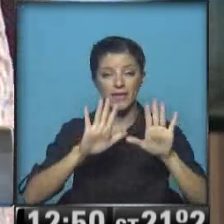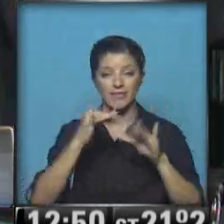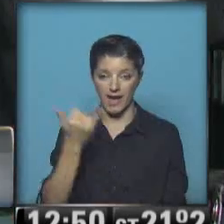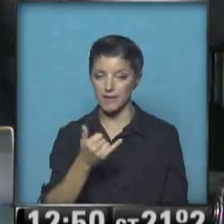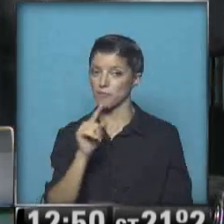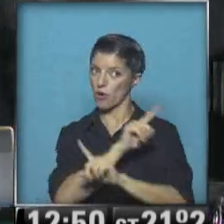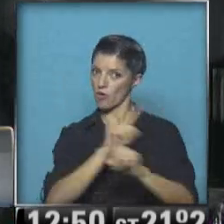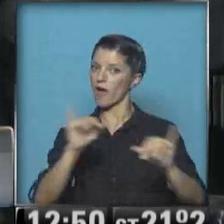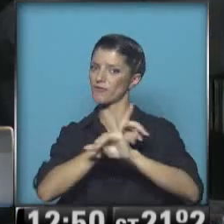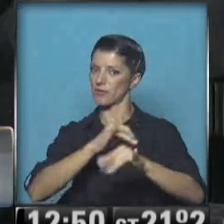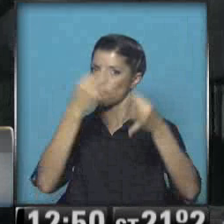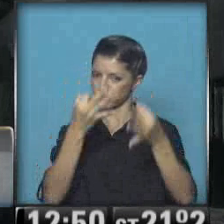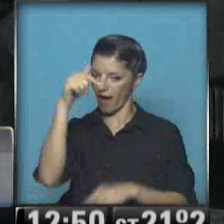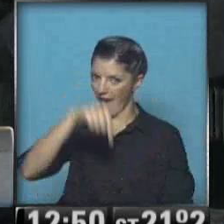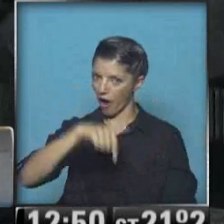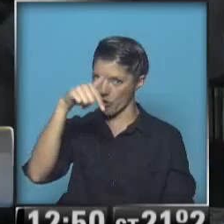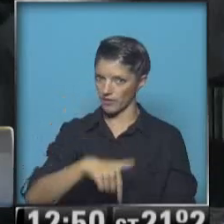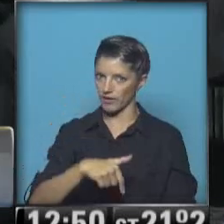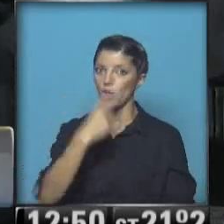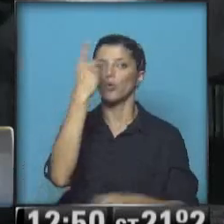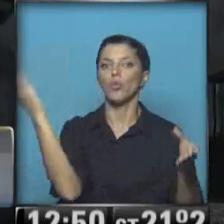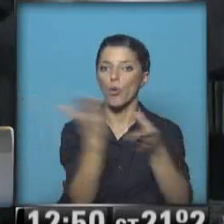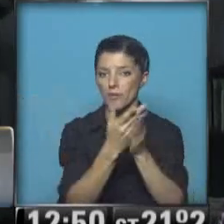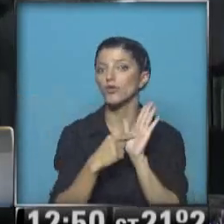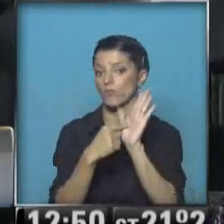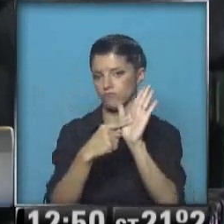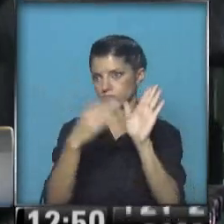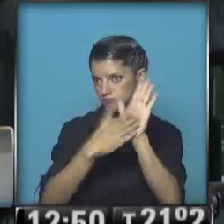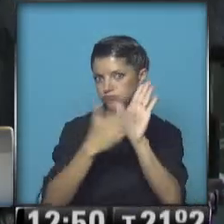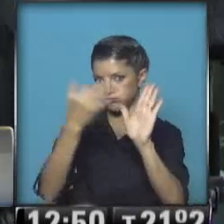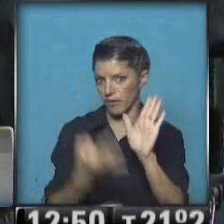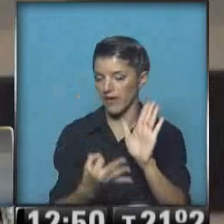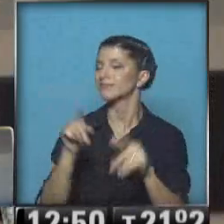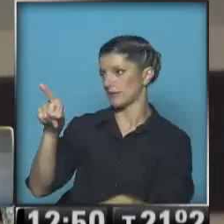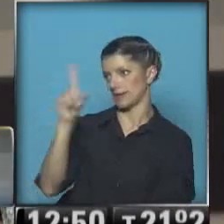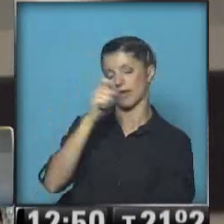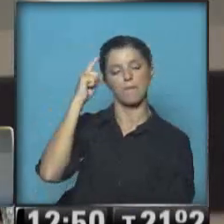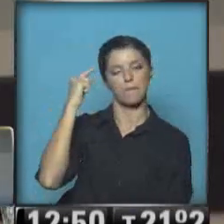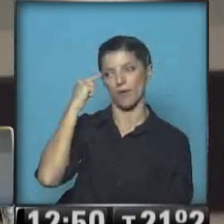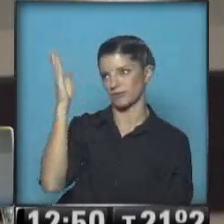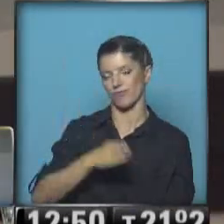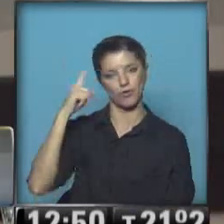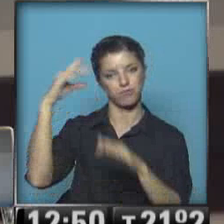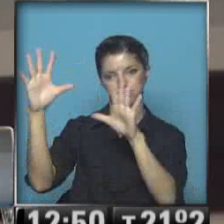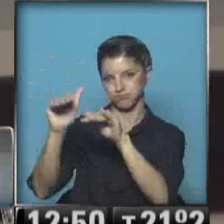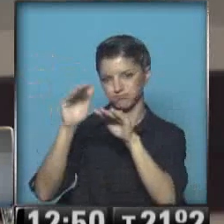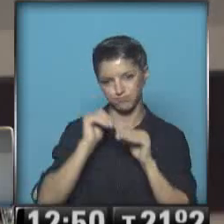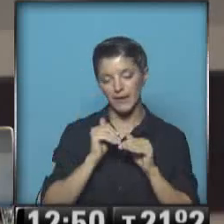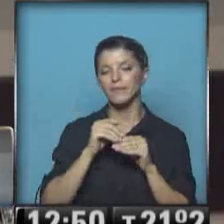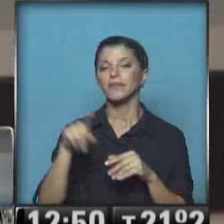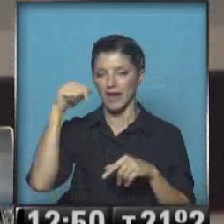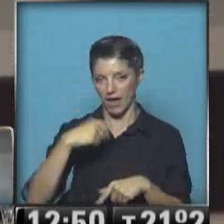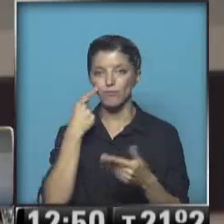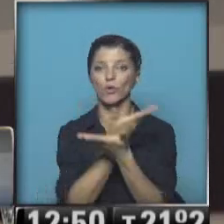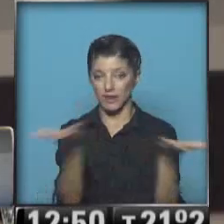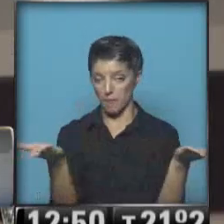es información como ahora que tenemos un documento que lo está diciendo a ver en eso estoy 100% de acuerdo y el ejemplo más claro y lo hemos mostrado muchas veces en visión